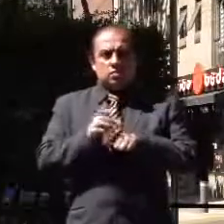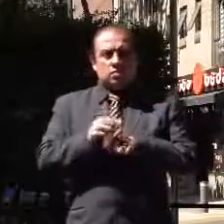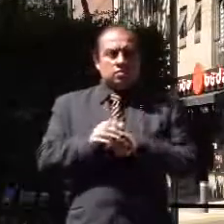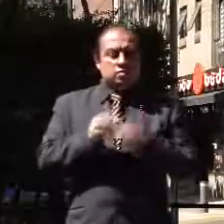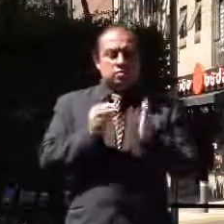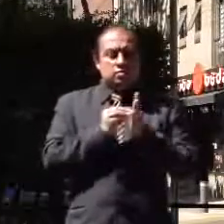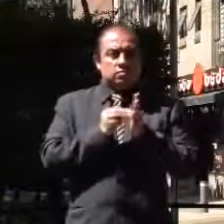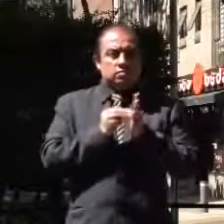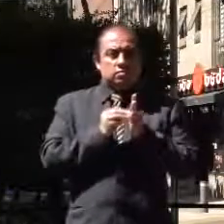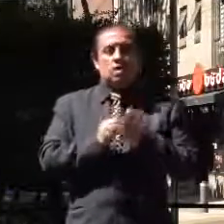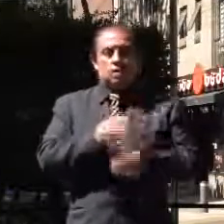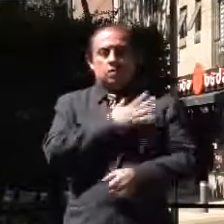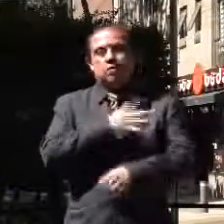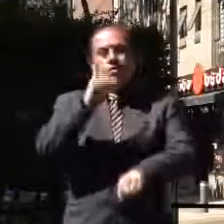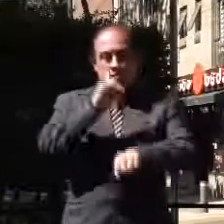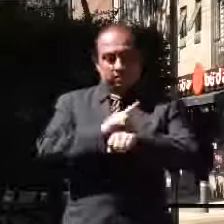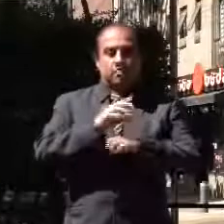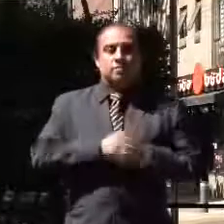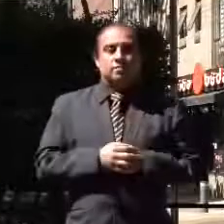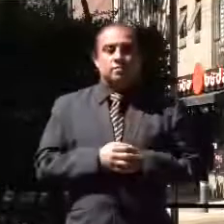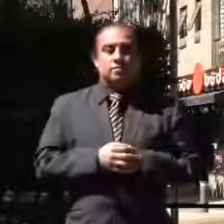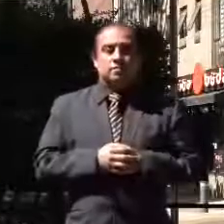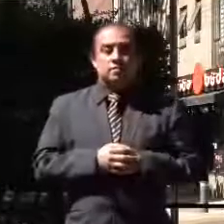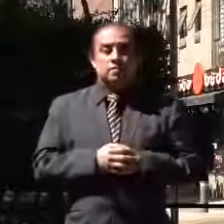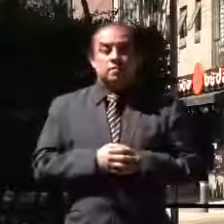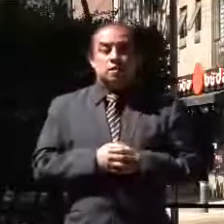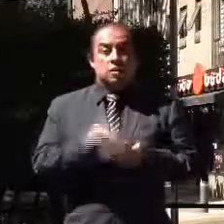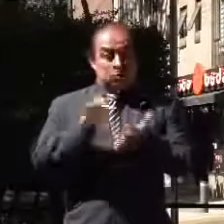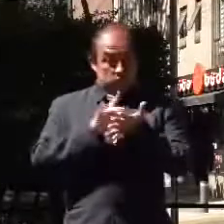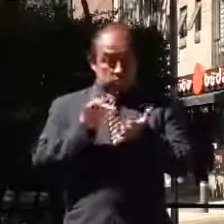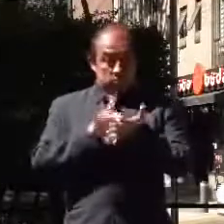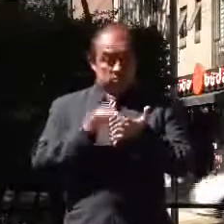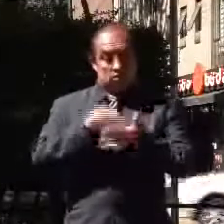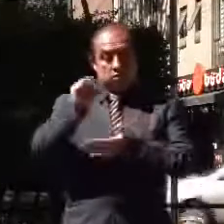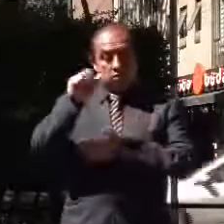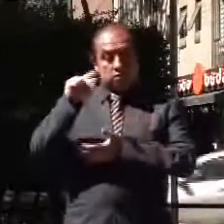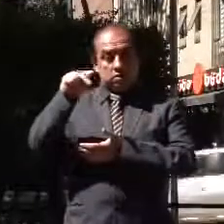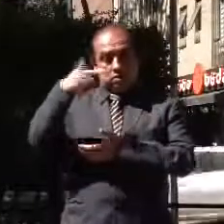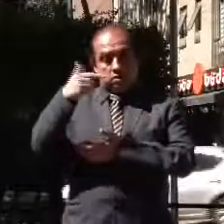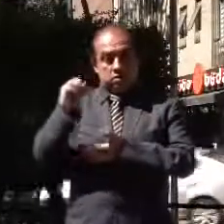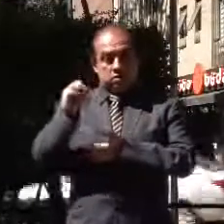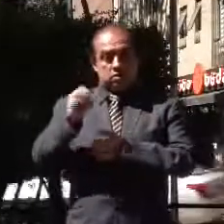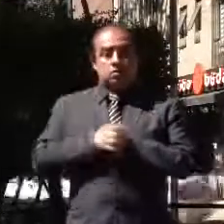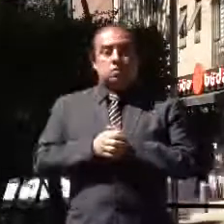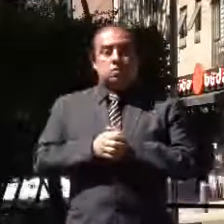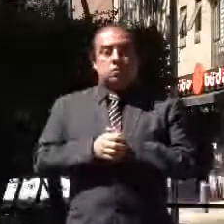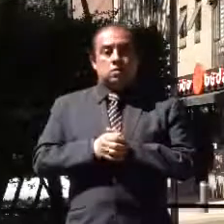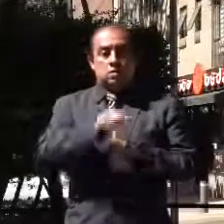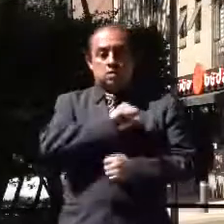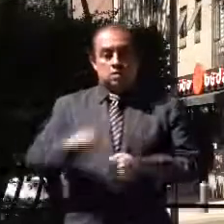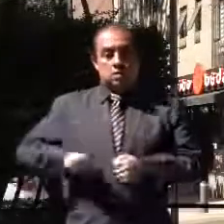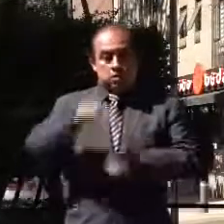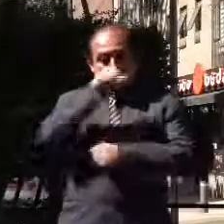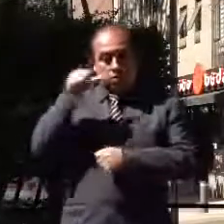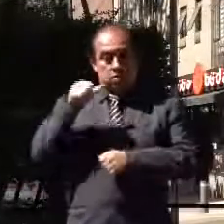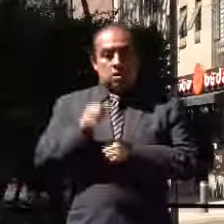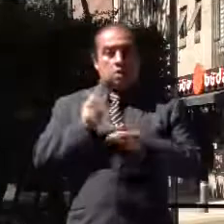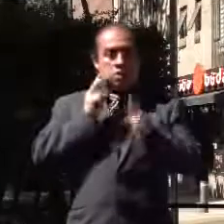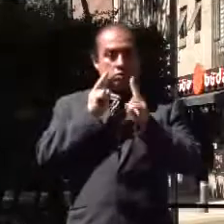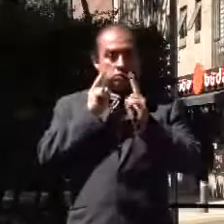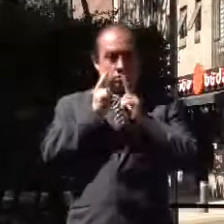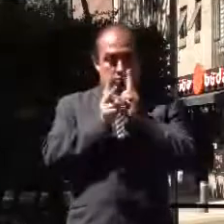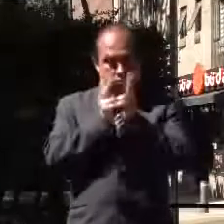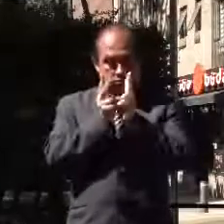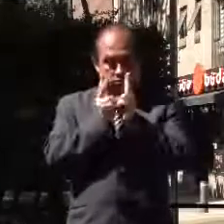todavía. Buenos días. Muchas gracias a Santiago Taboada, alcalde de Benito Juárez, a los vecinos y vecinas que